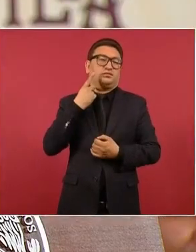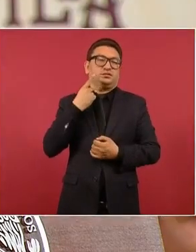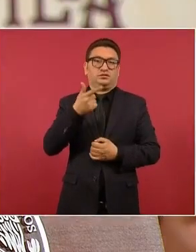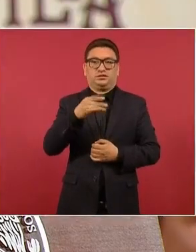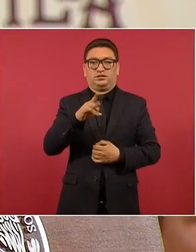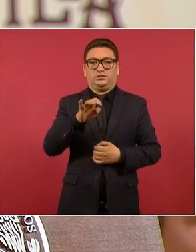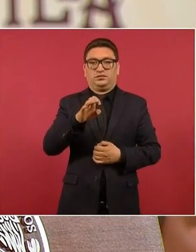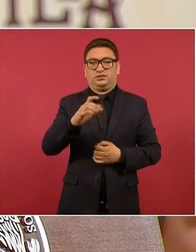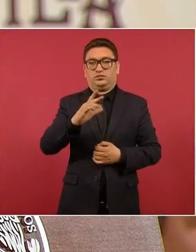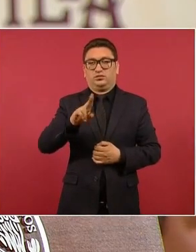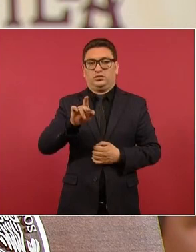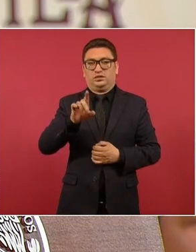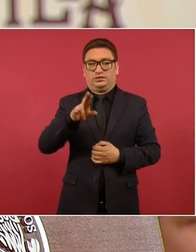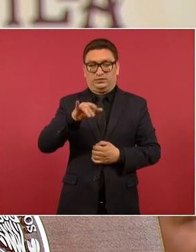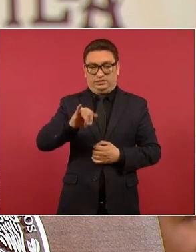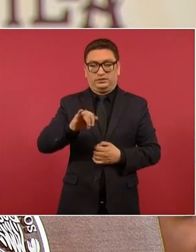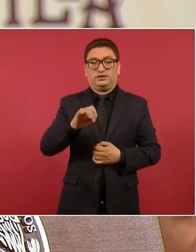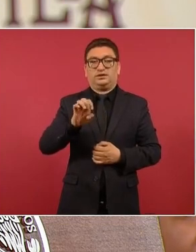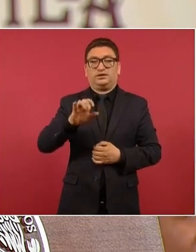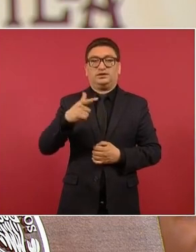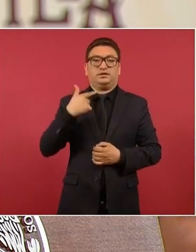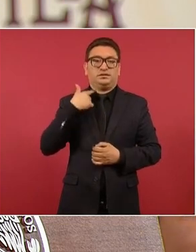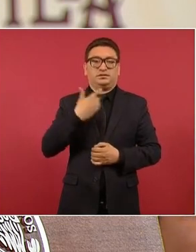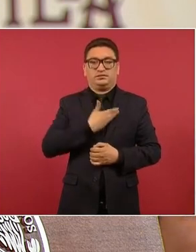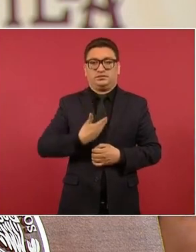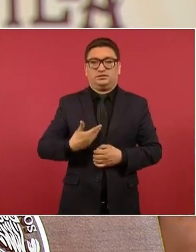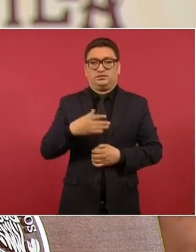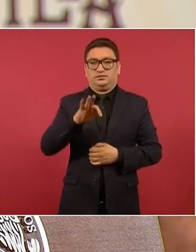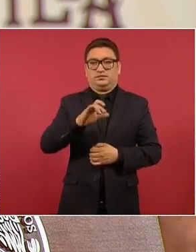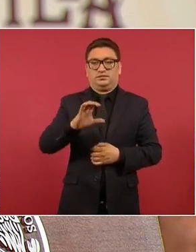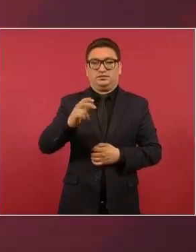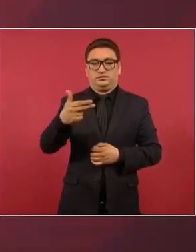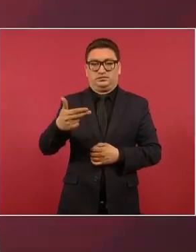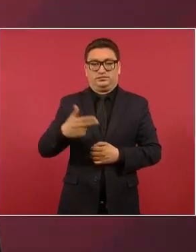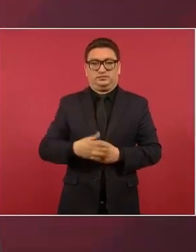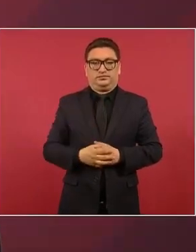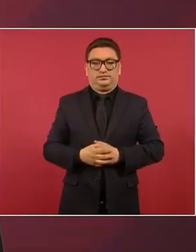Gabriel Cuadri y el expresidente Felipe Calderón.